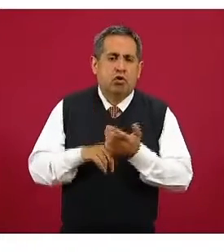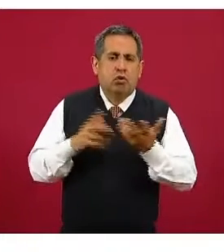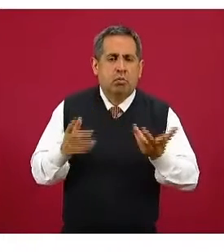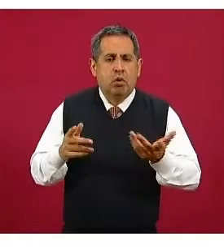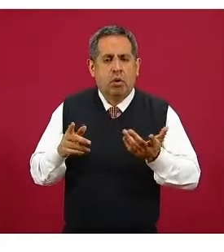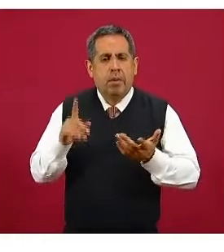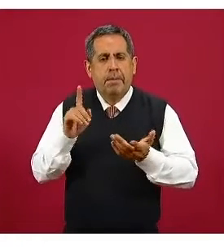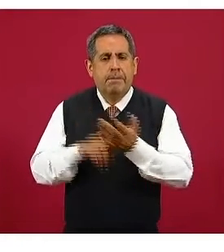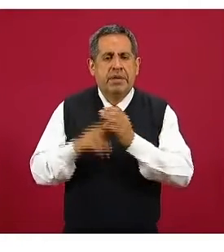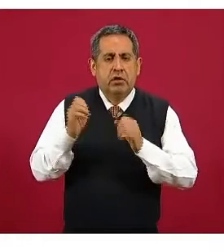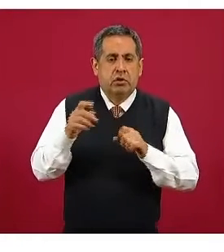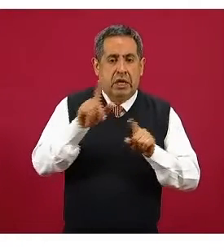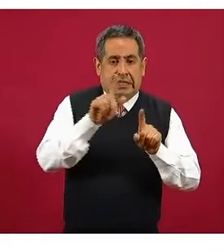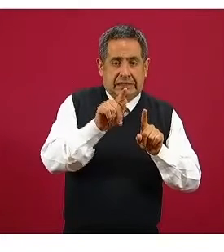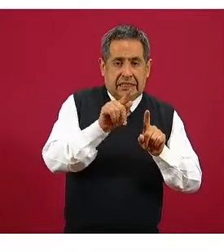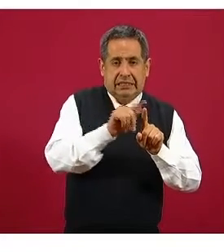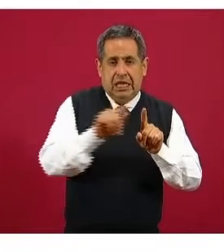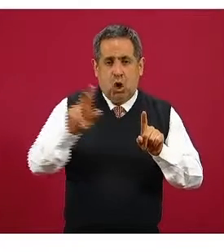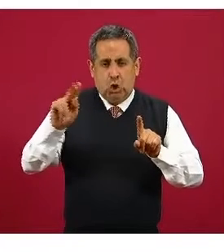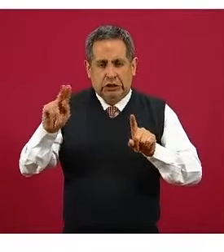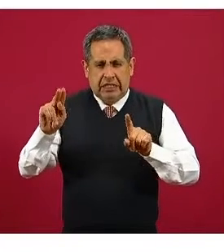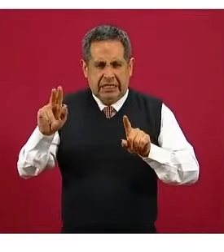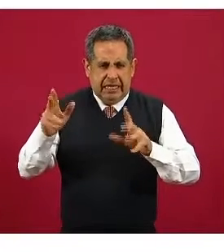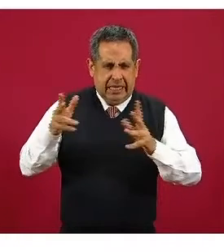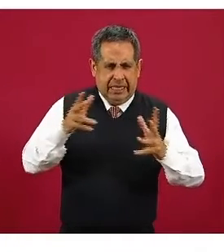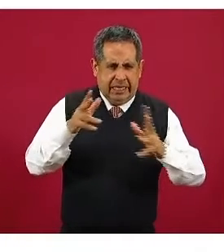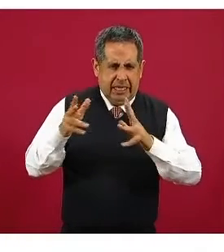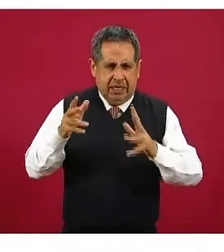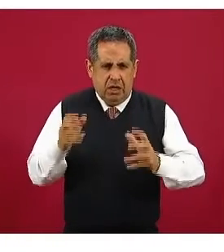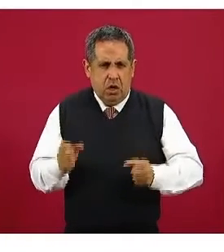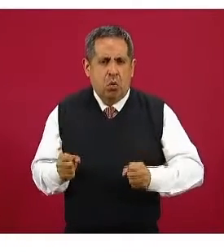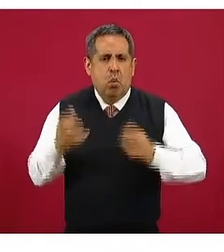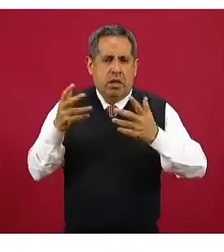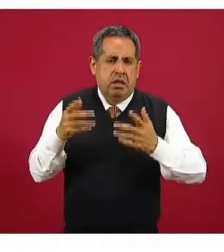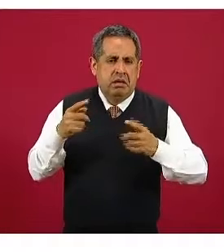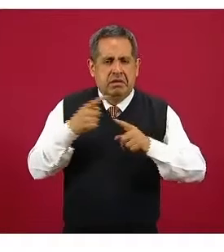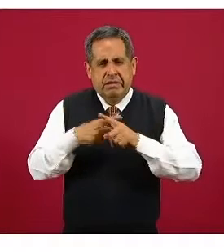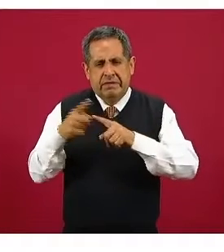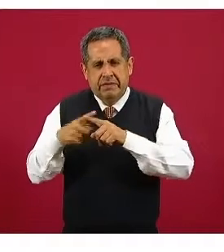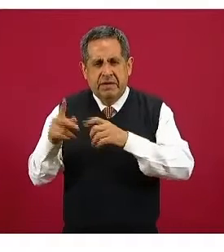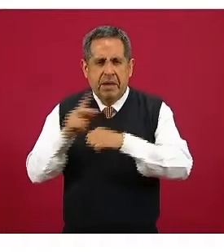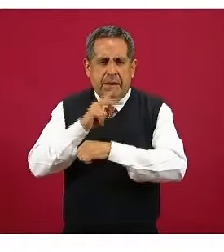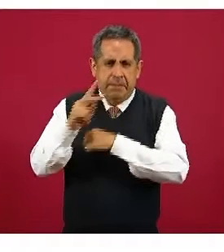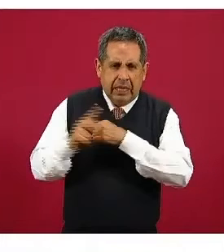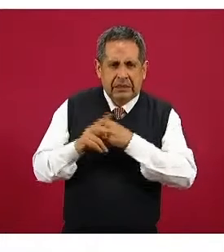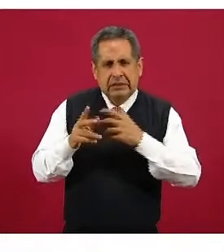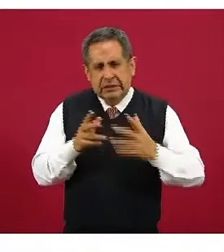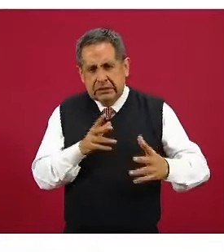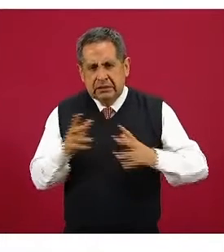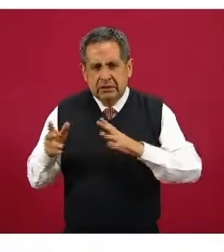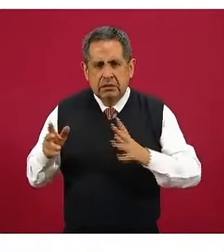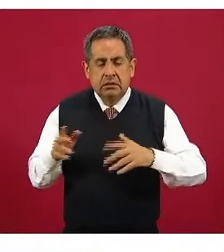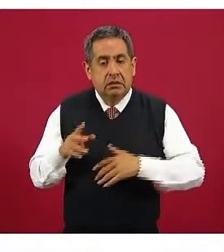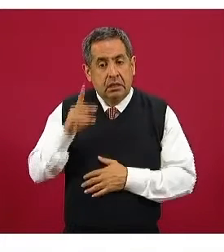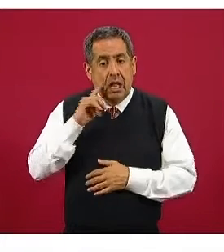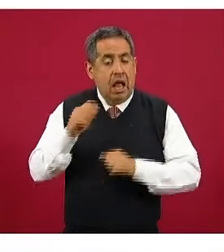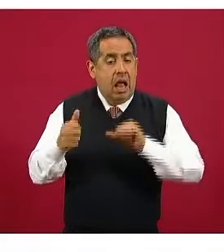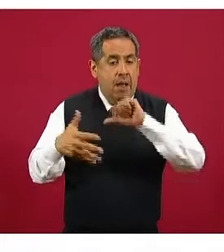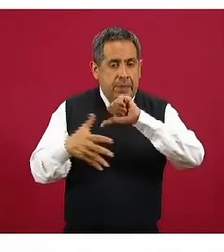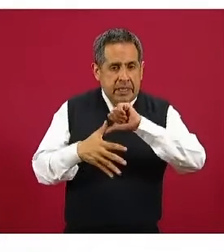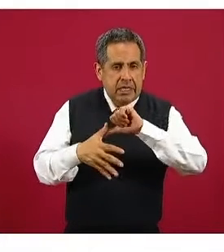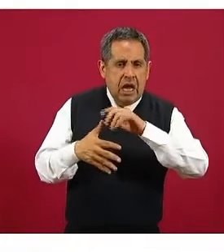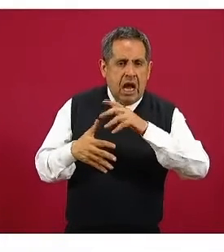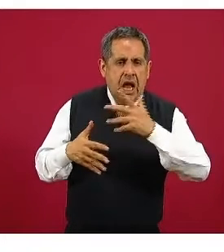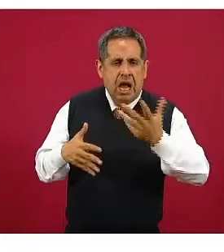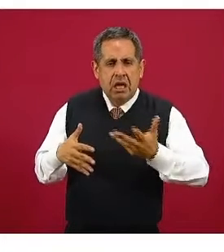los 70s y casos de la década de los 80, y tenemos varias regiones o países de América